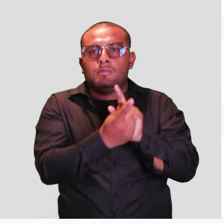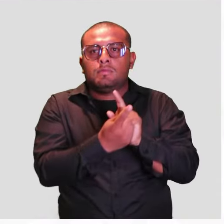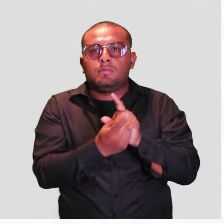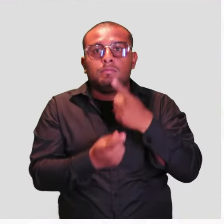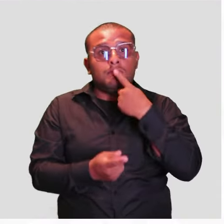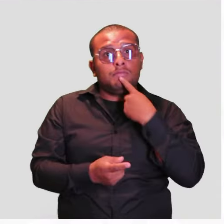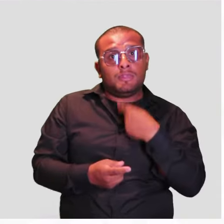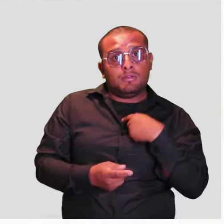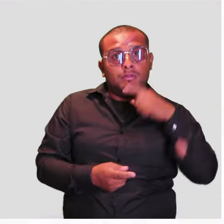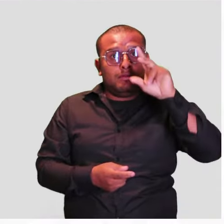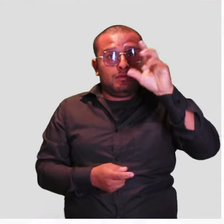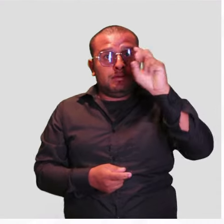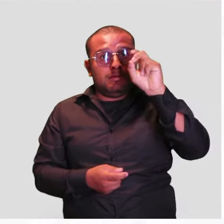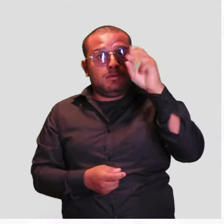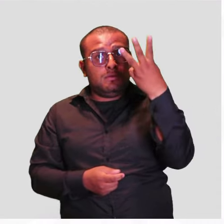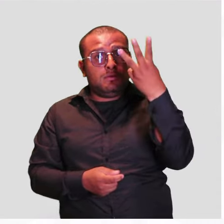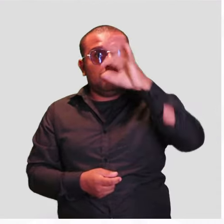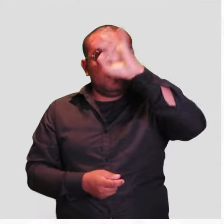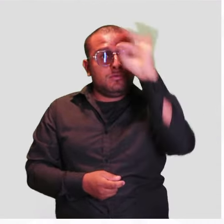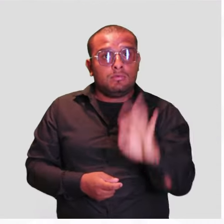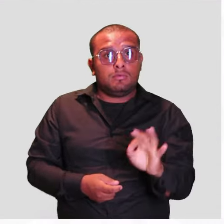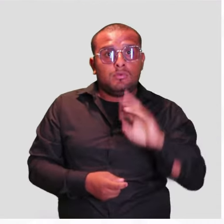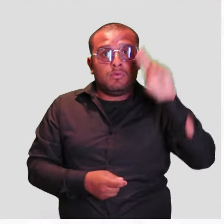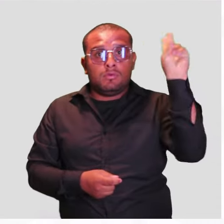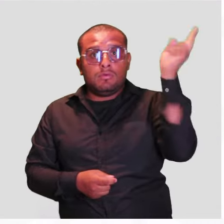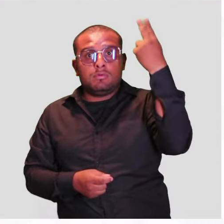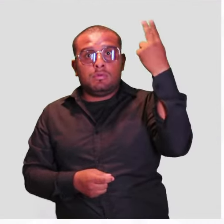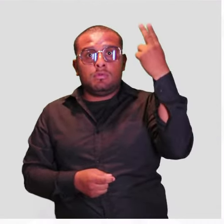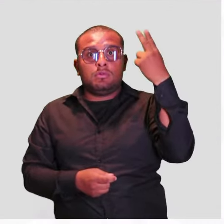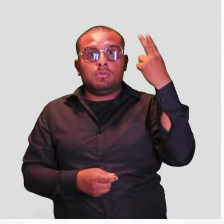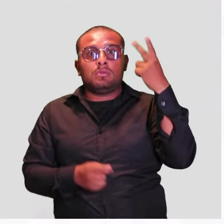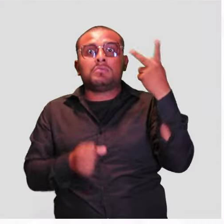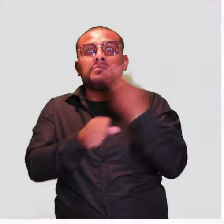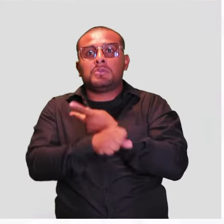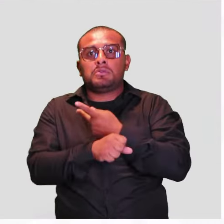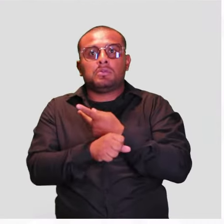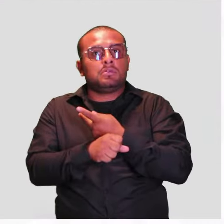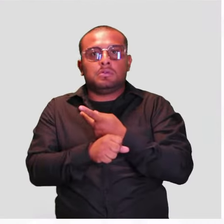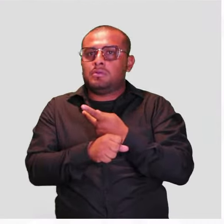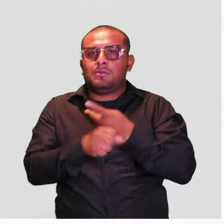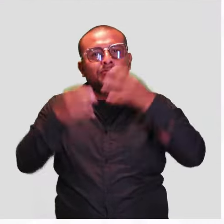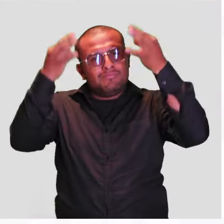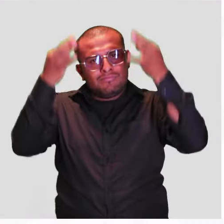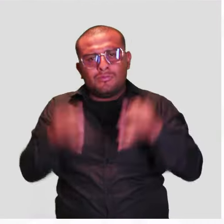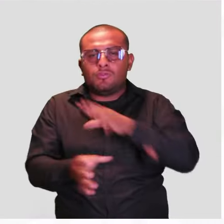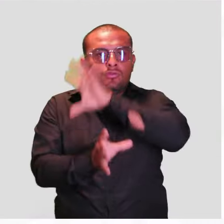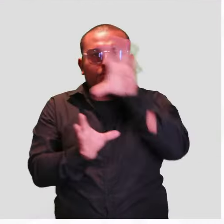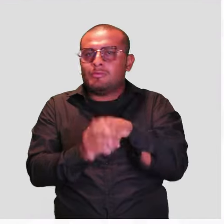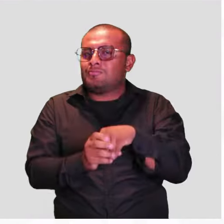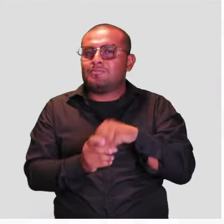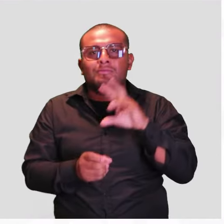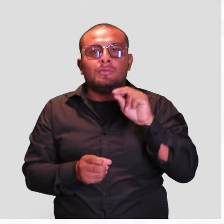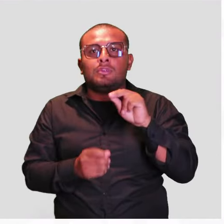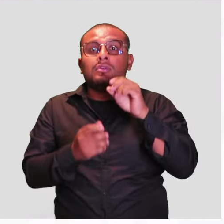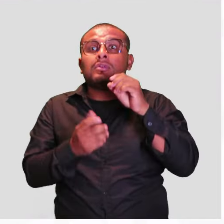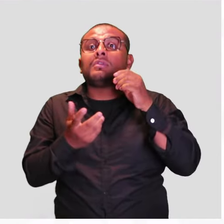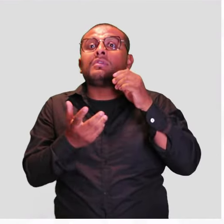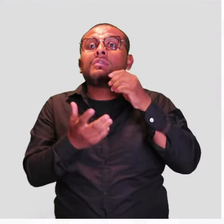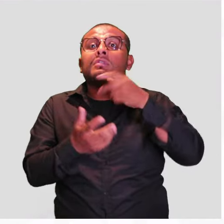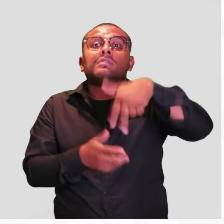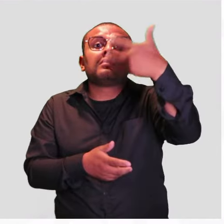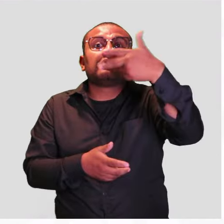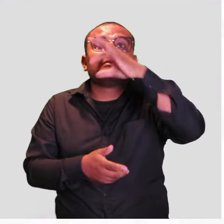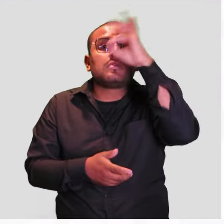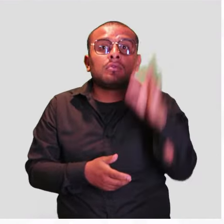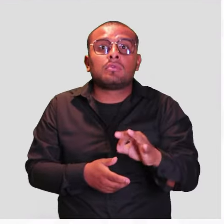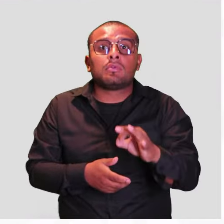ingresan al medio superior no tienen la cavidad completa. Solamente el 13% tiene acceso al medio superior. Por lo tanto,